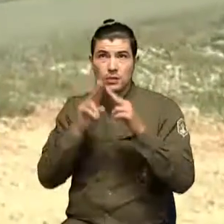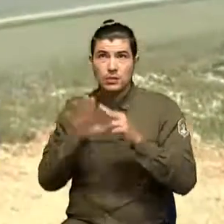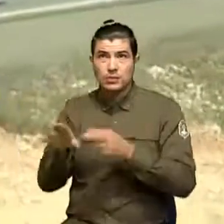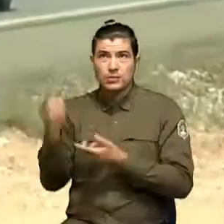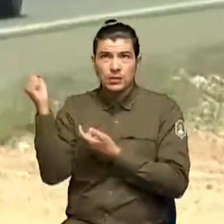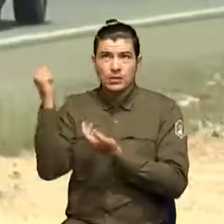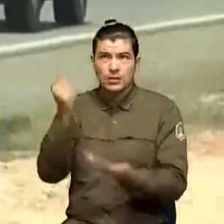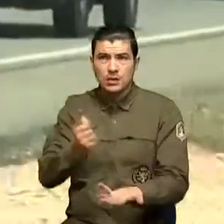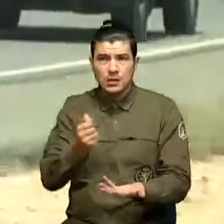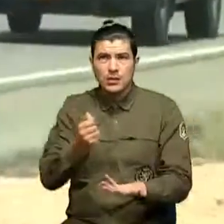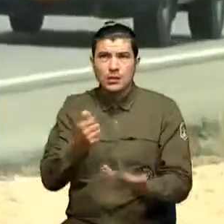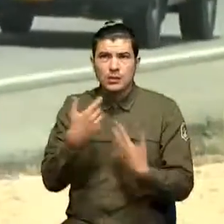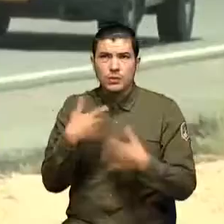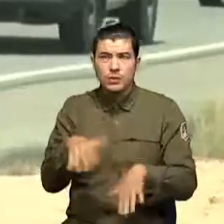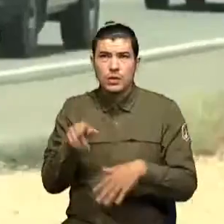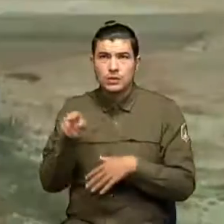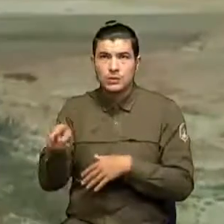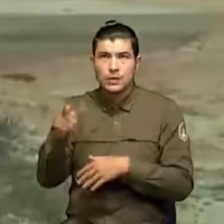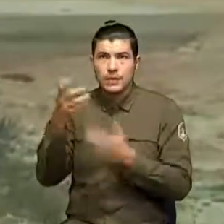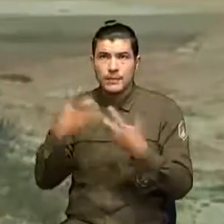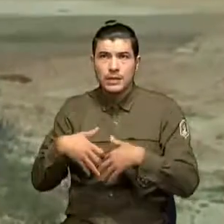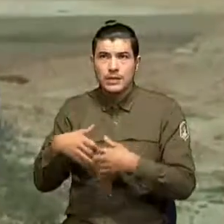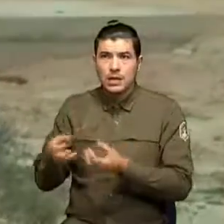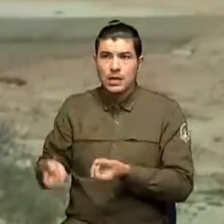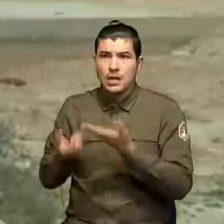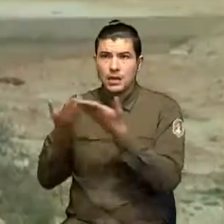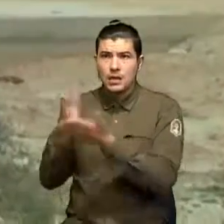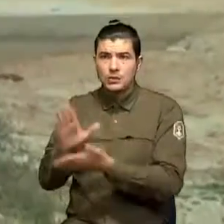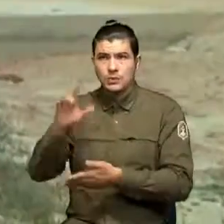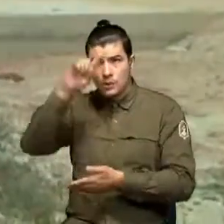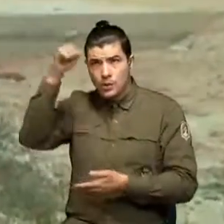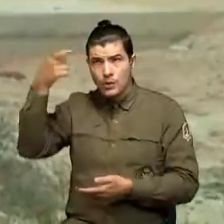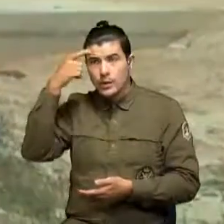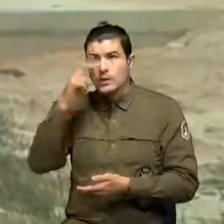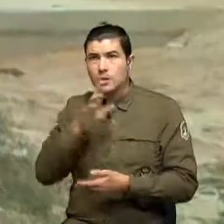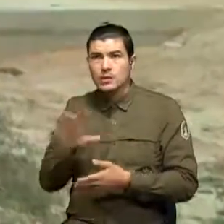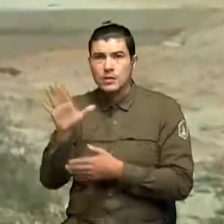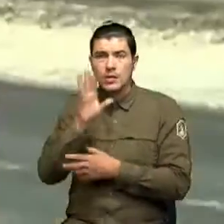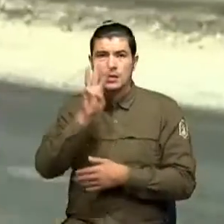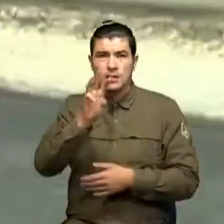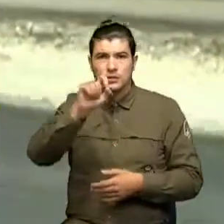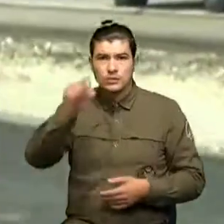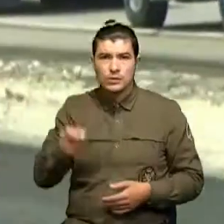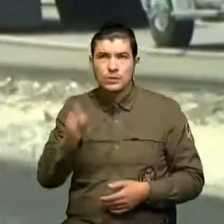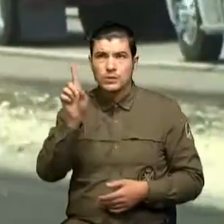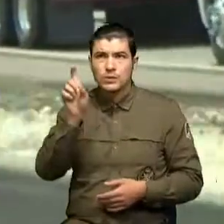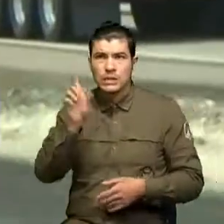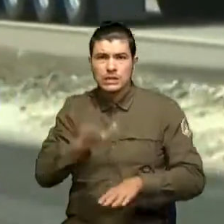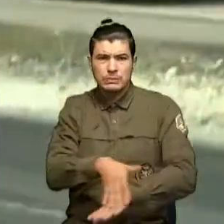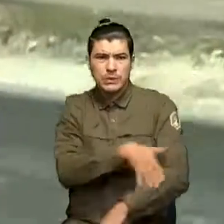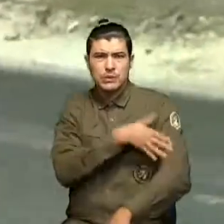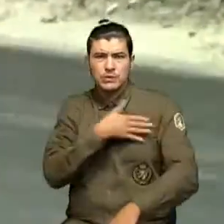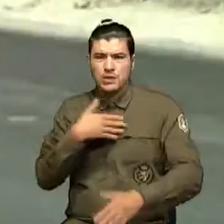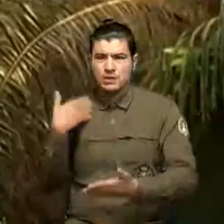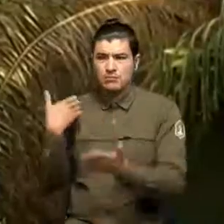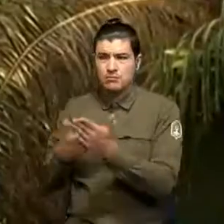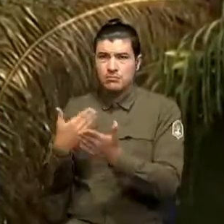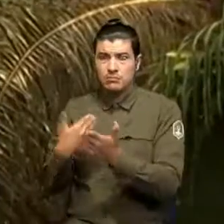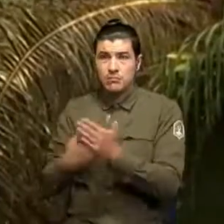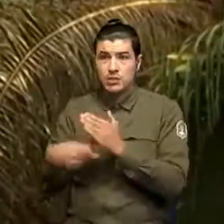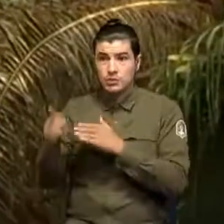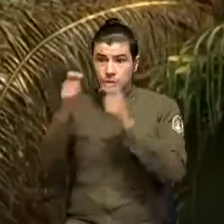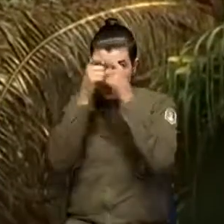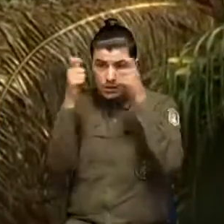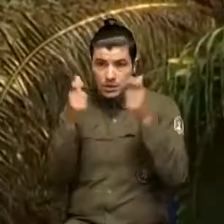la indemnización que la multinacional espera recibir del gobierno. Se trata de 3.6 billones de pesos, argumentando que el